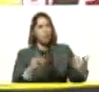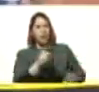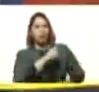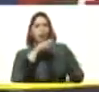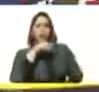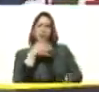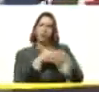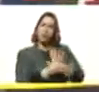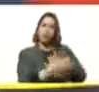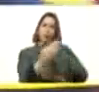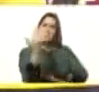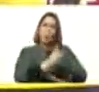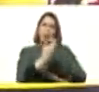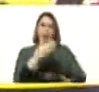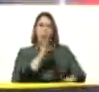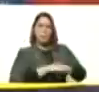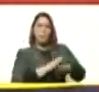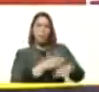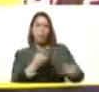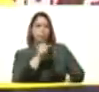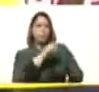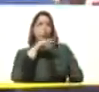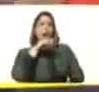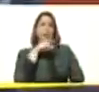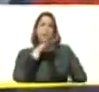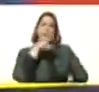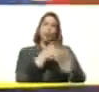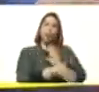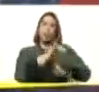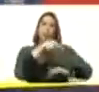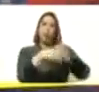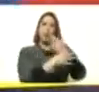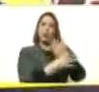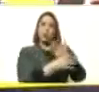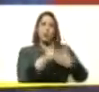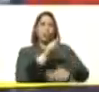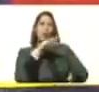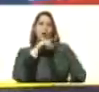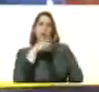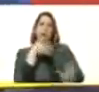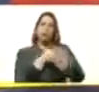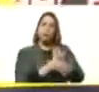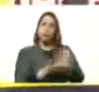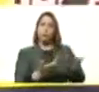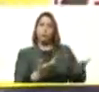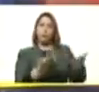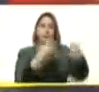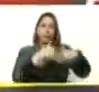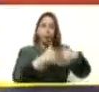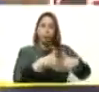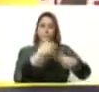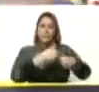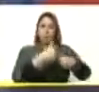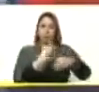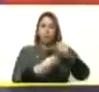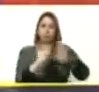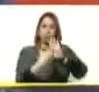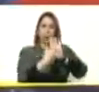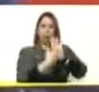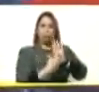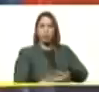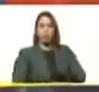del bloqueo? ¿Por qué no hablan del guaidocismo? ¿Por qué no hablan de todo lo que han hecho contra la industria petrolera, que